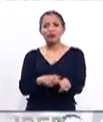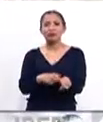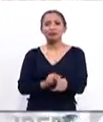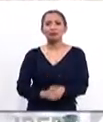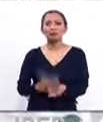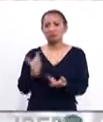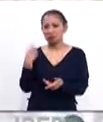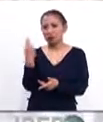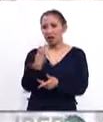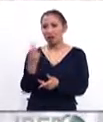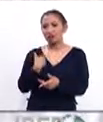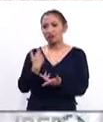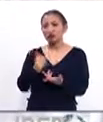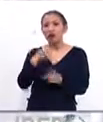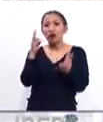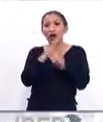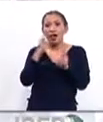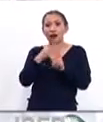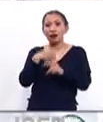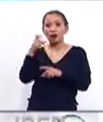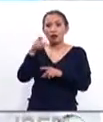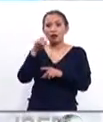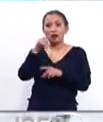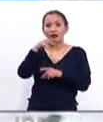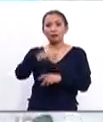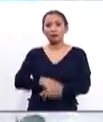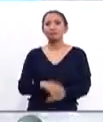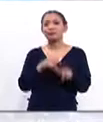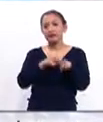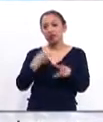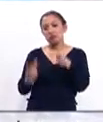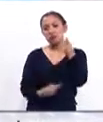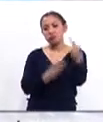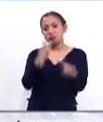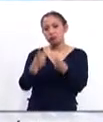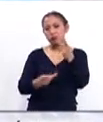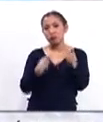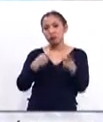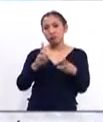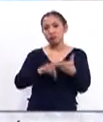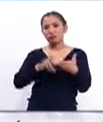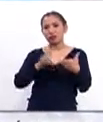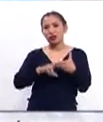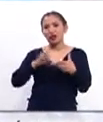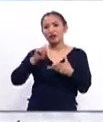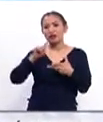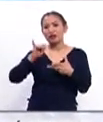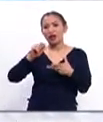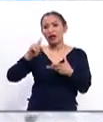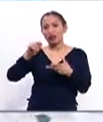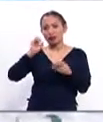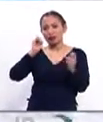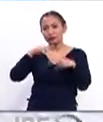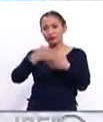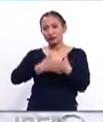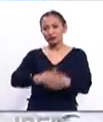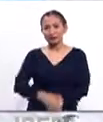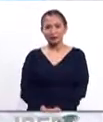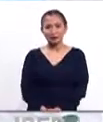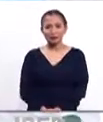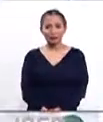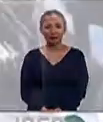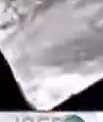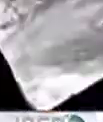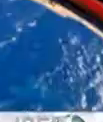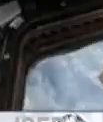we need certain things in our air, like oxygen. Sigue enviando tus preguntas usando el hashtag Espacio Tierra y nos vemos la próxima.